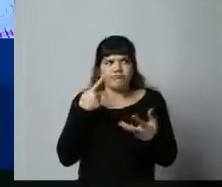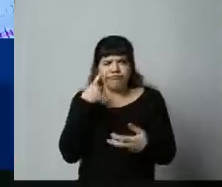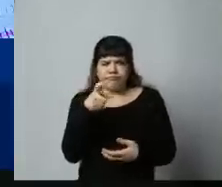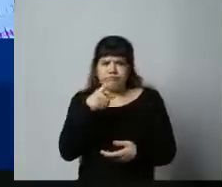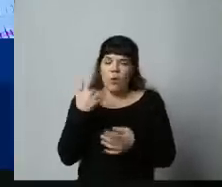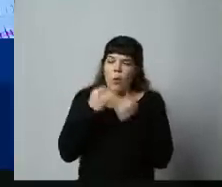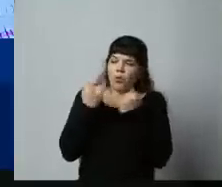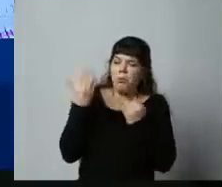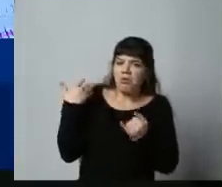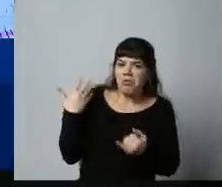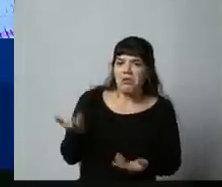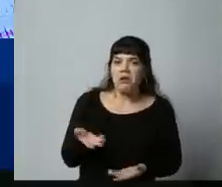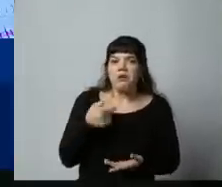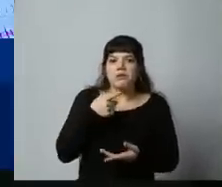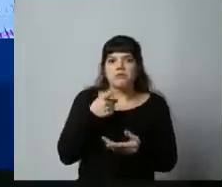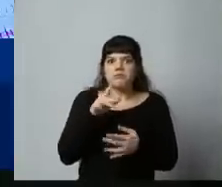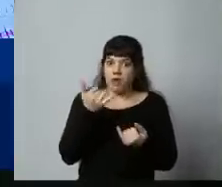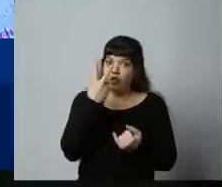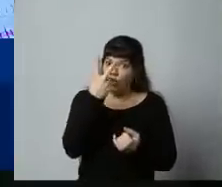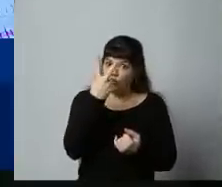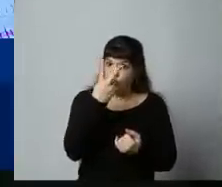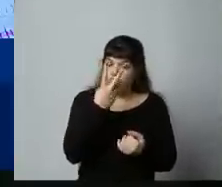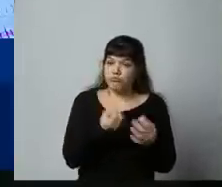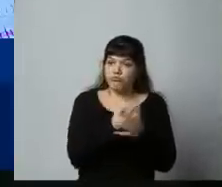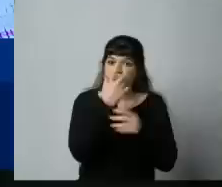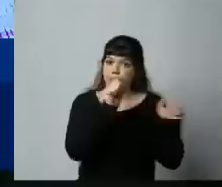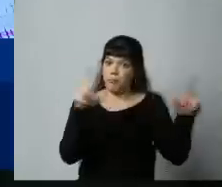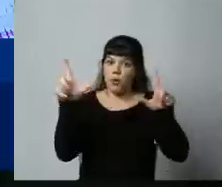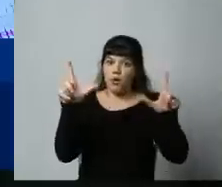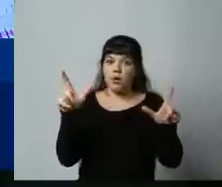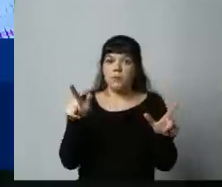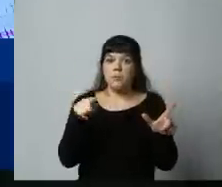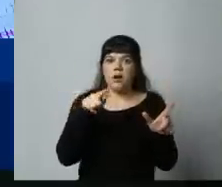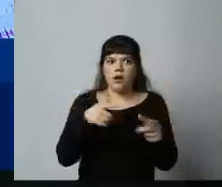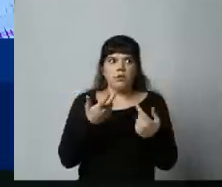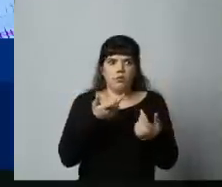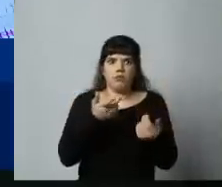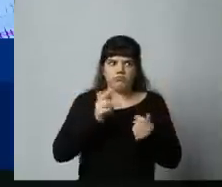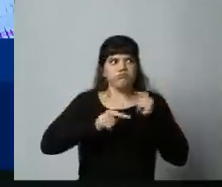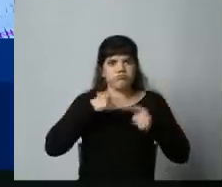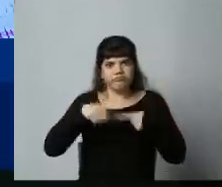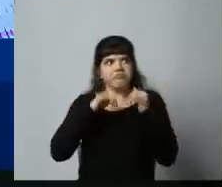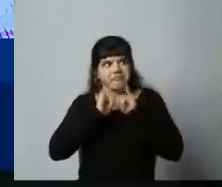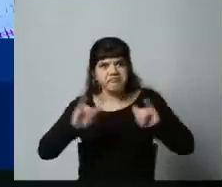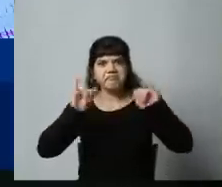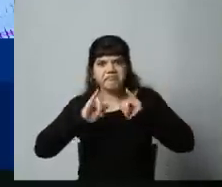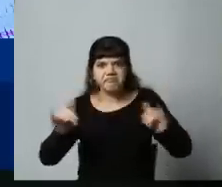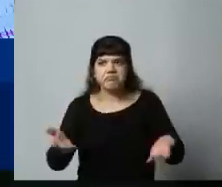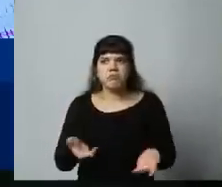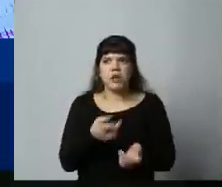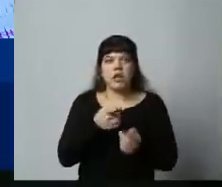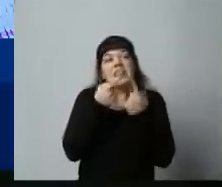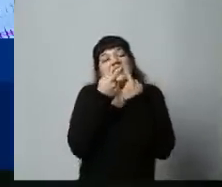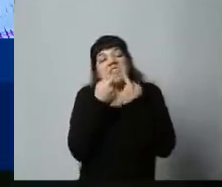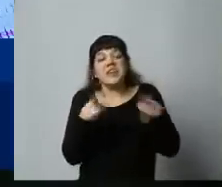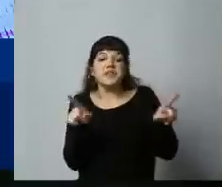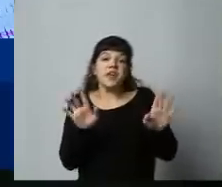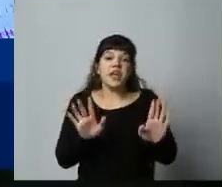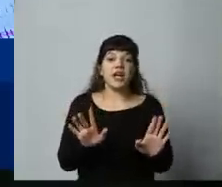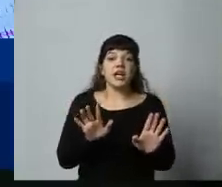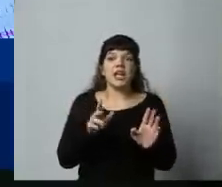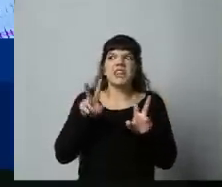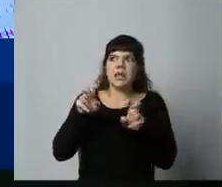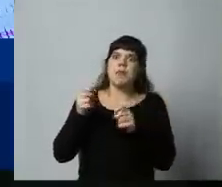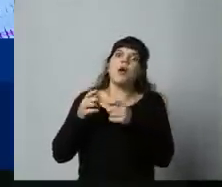en los últimos días que dos programas de una tendencia distinta desde el punto de vista de lo que transmite la